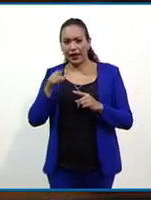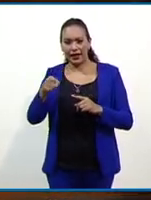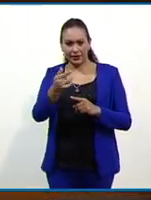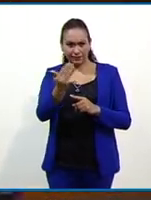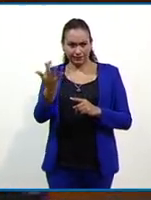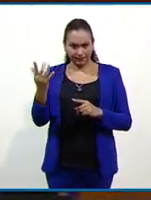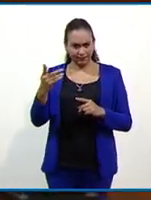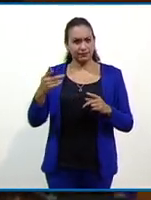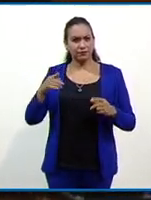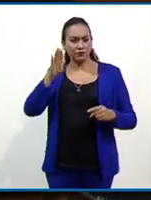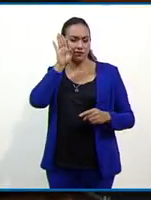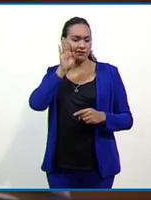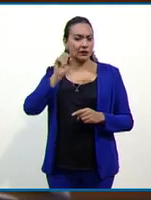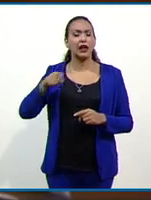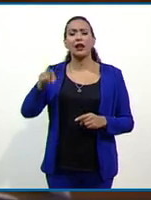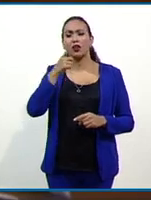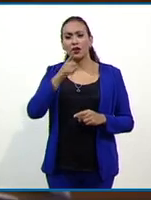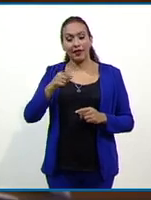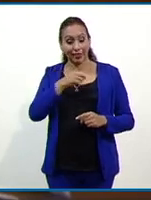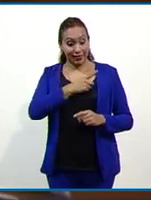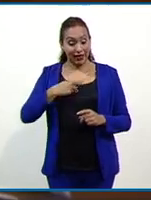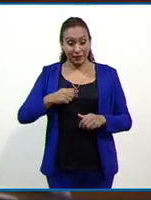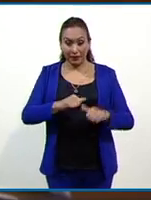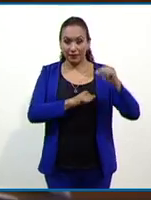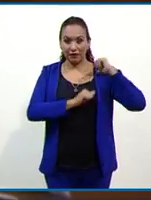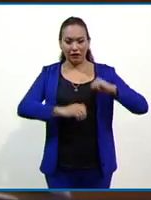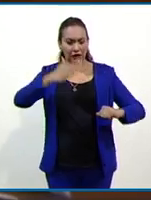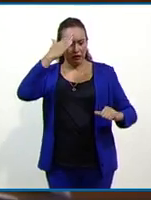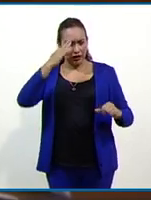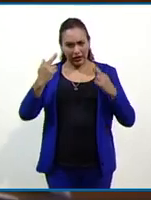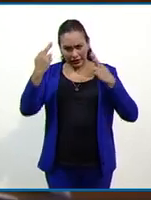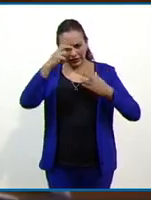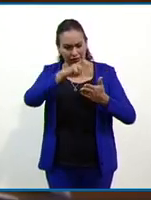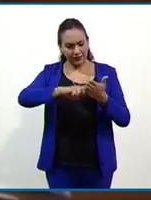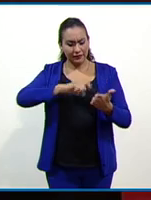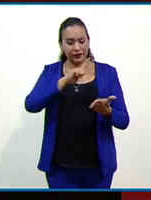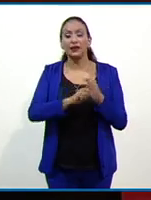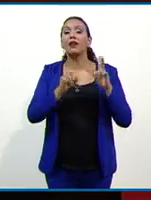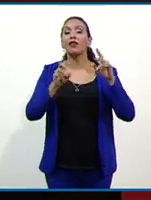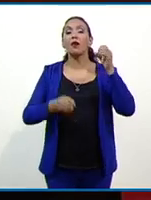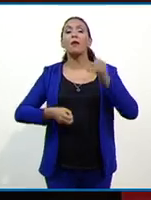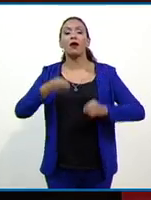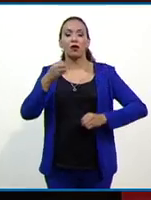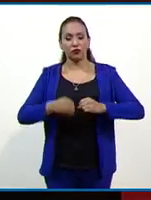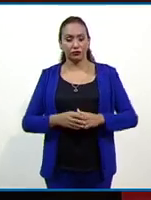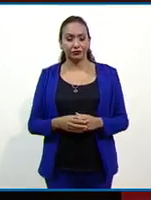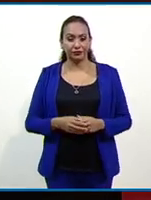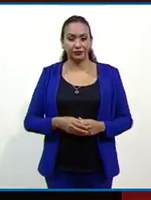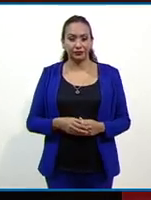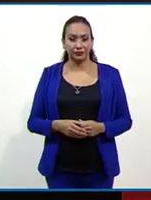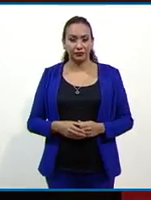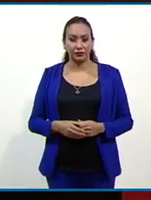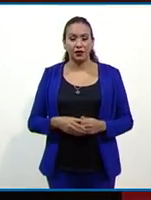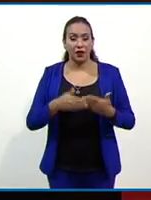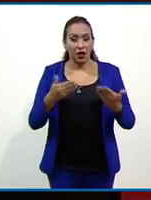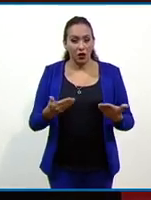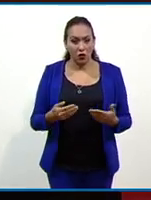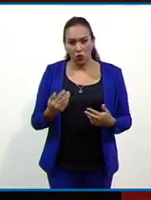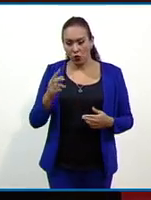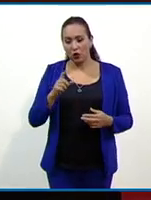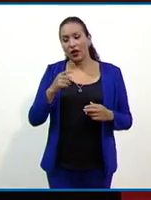el asunto en el contexto de la reforma constitucional en materia de justicia. Precisó que la consulta a